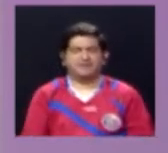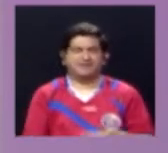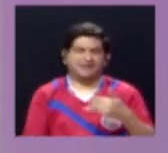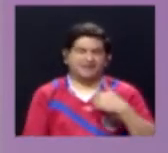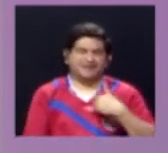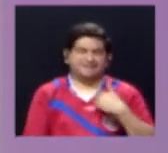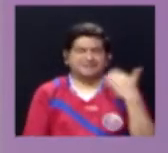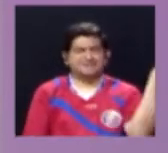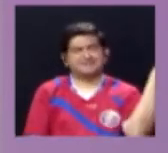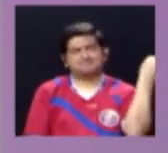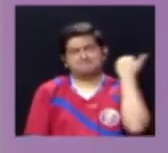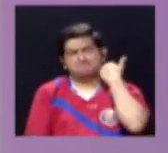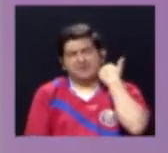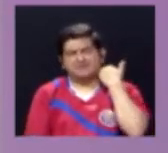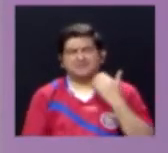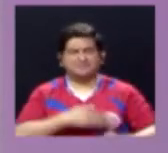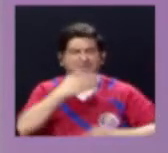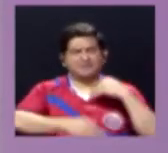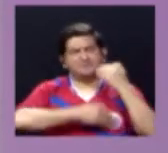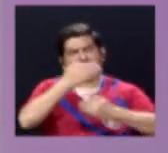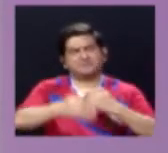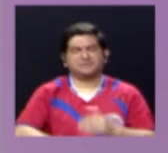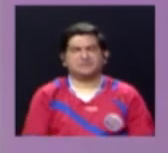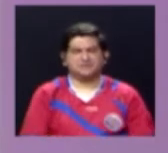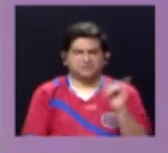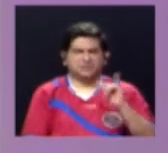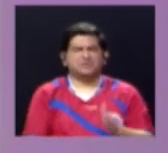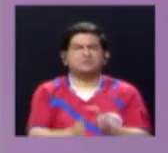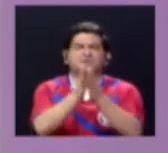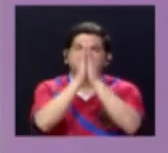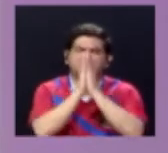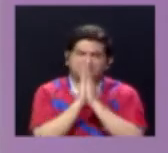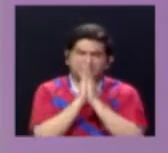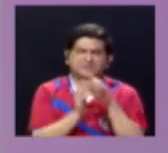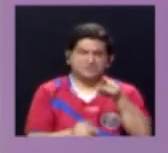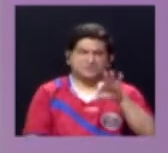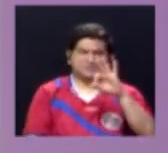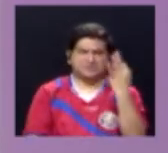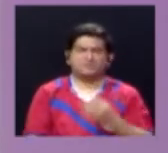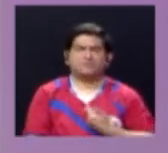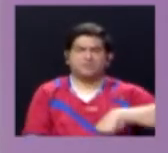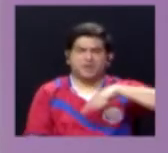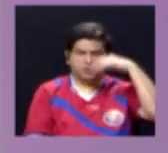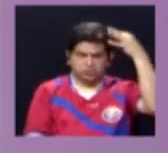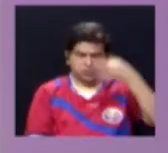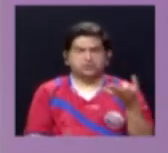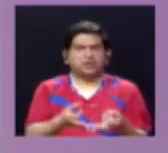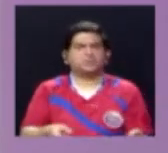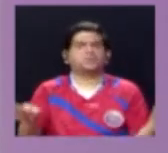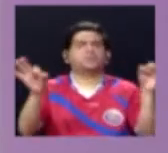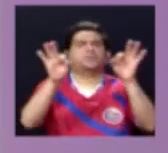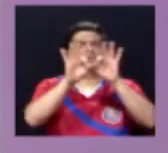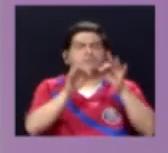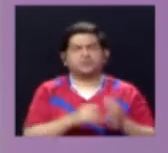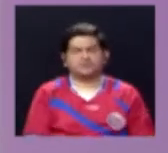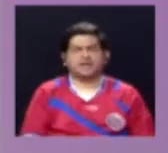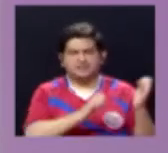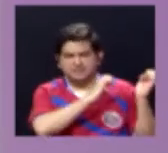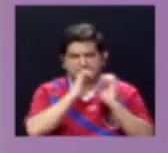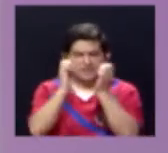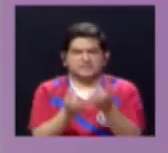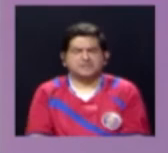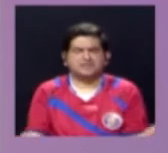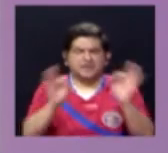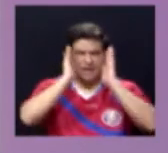la gran víctima de este proceso y también hicimos una llamada en ese sentido que nos pareció importante y estratégico para